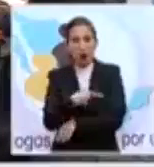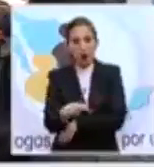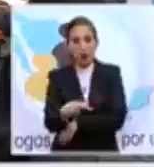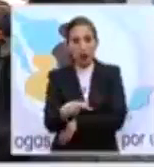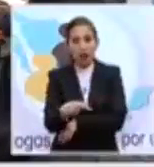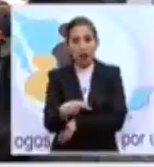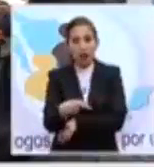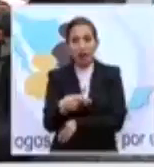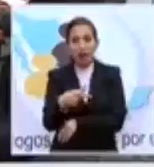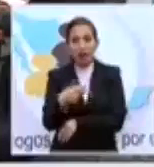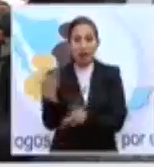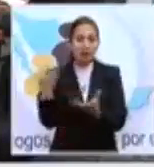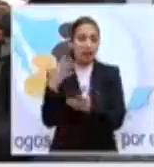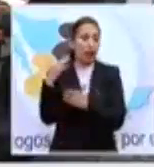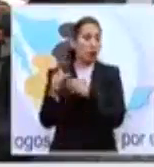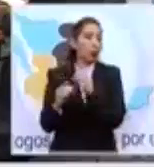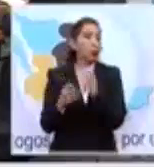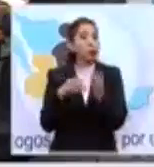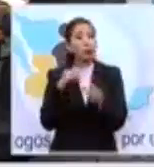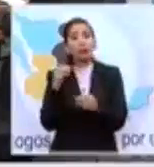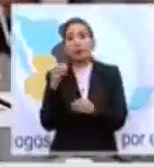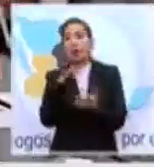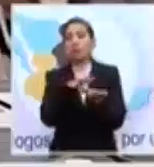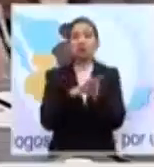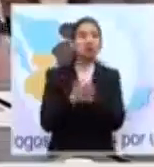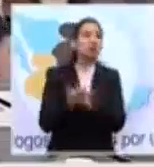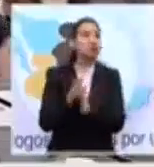se diluyera en una serie de